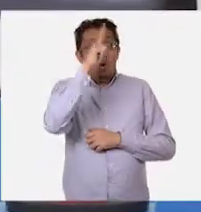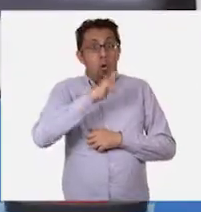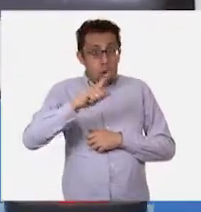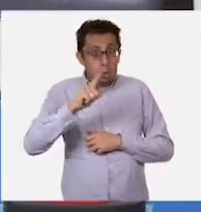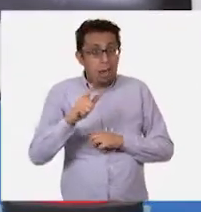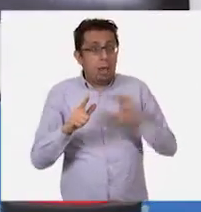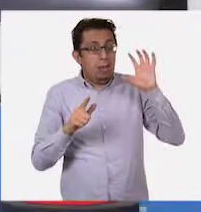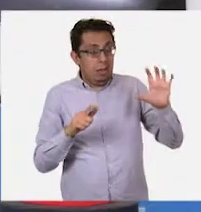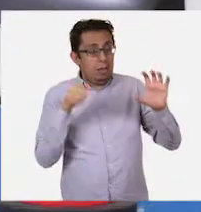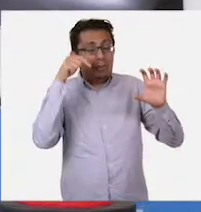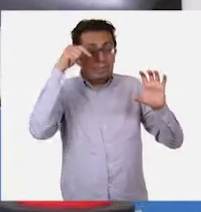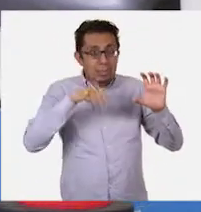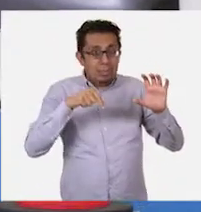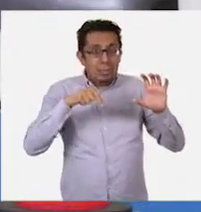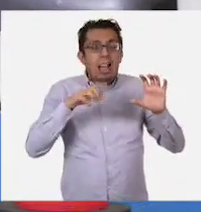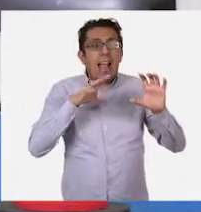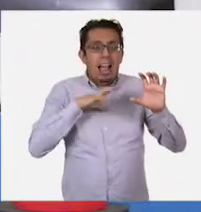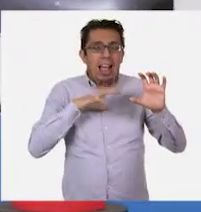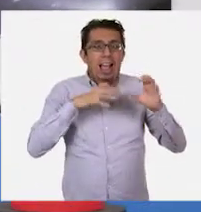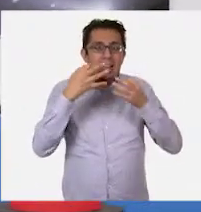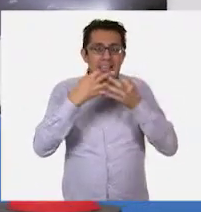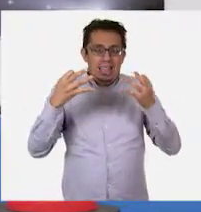el Sol.